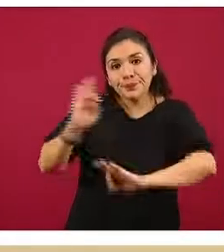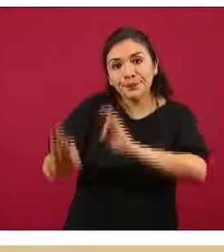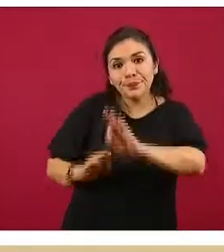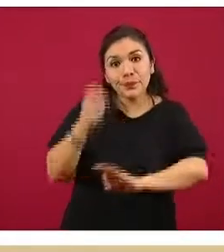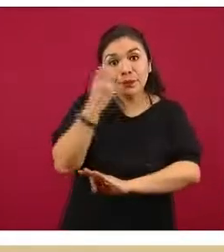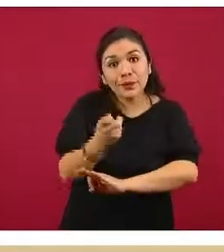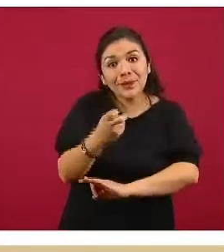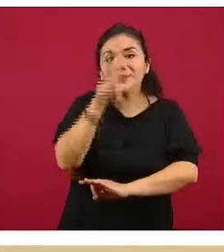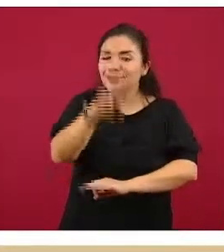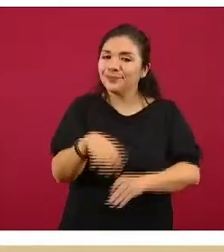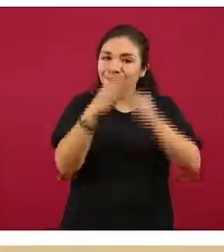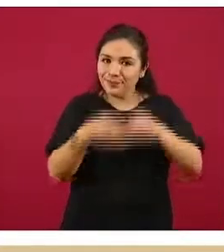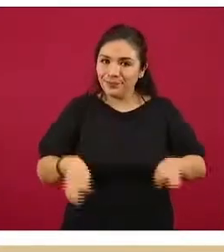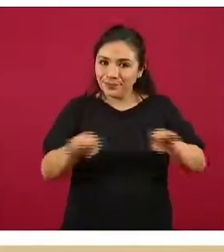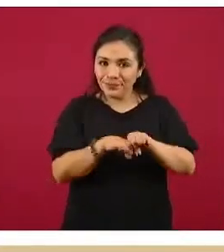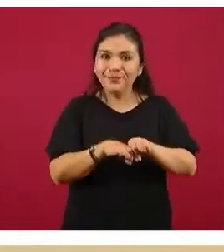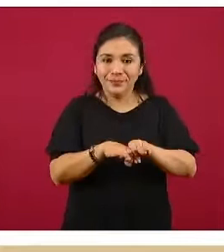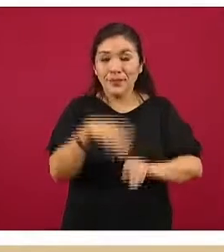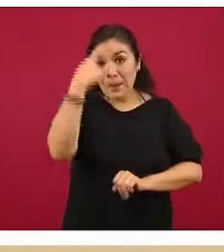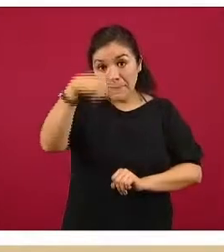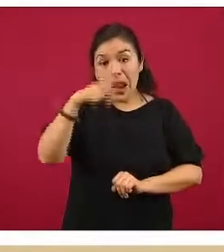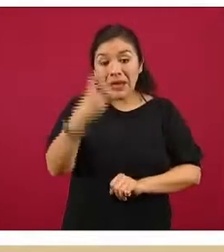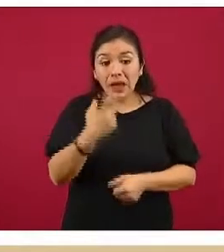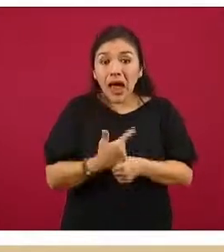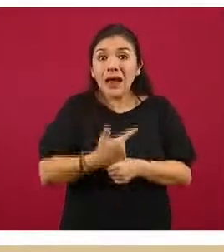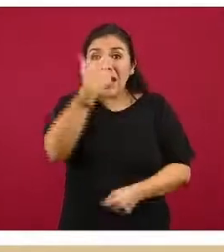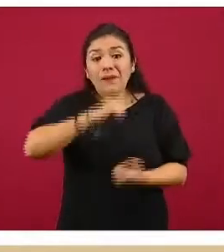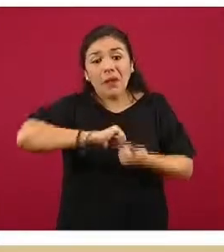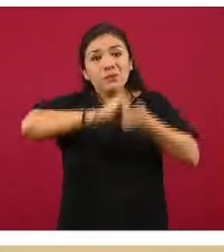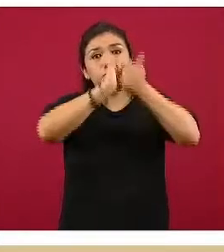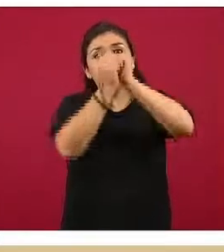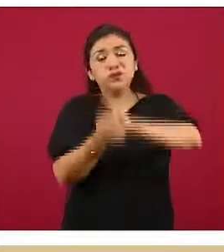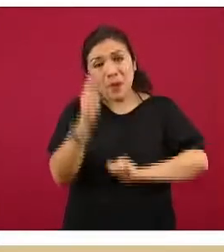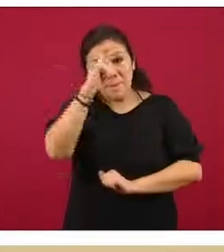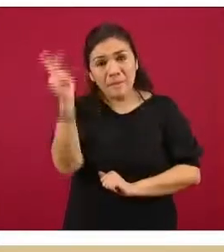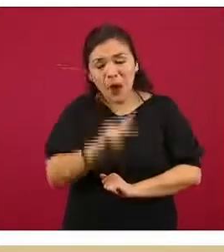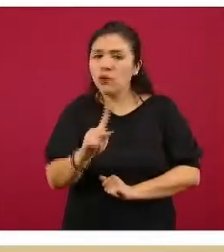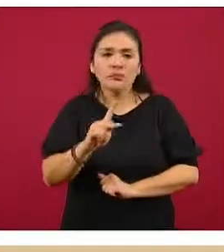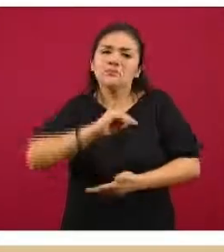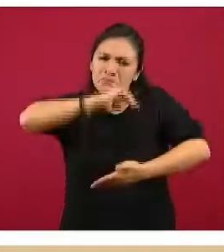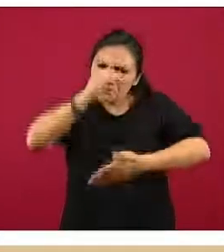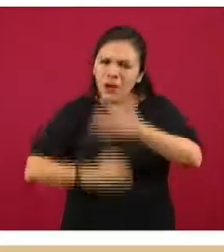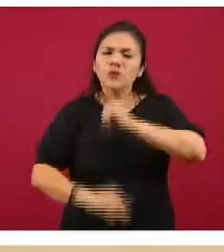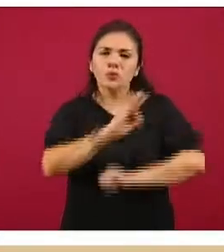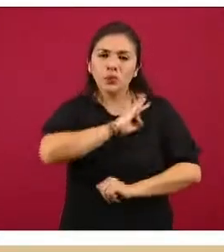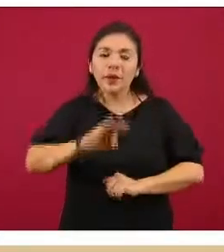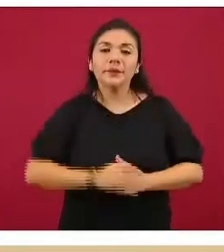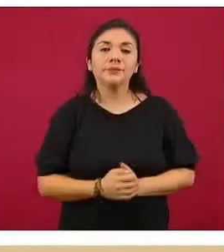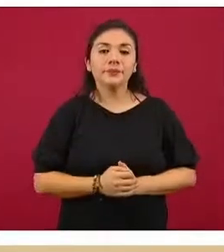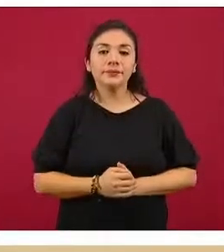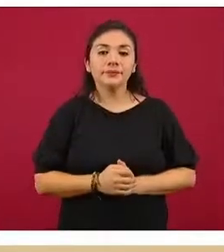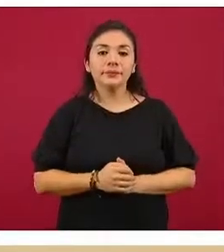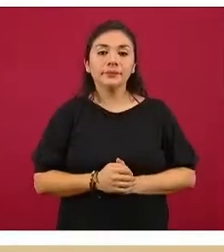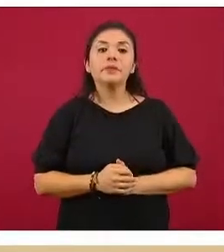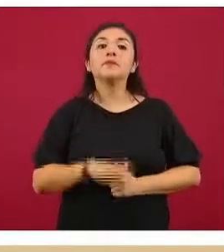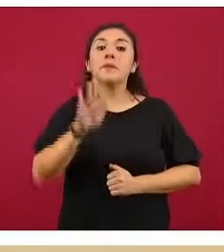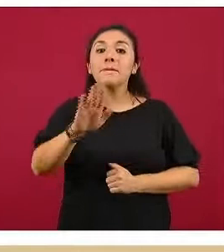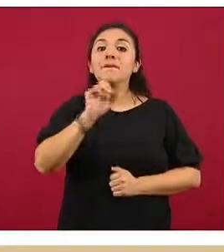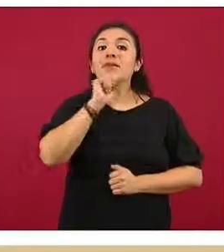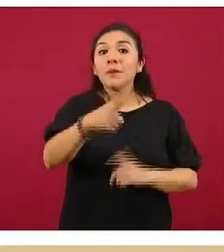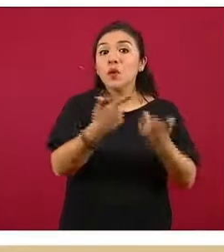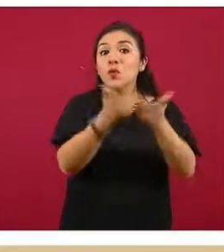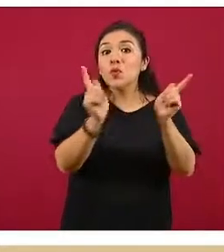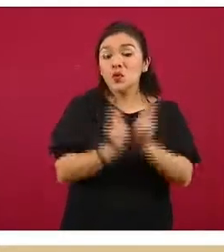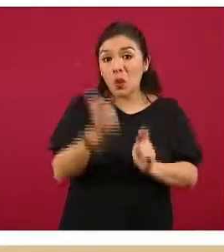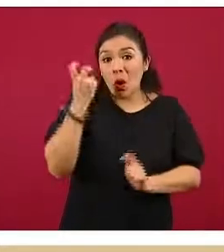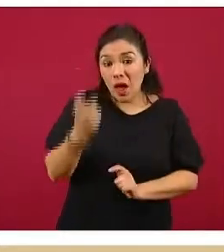es sumamente importante para que el riesgo de complicarse sea mucho menor. También se incluyen en estos